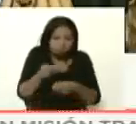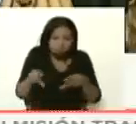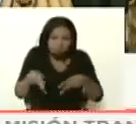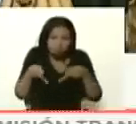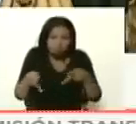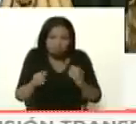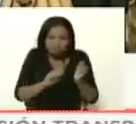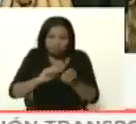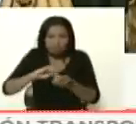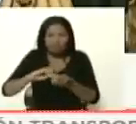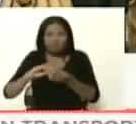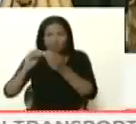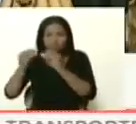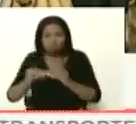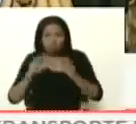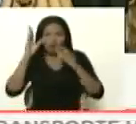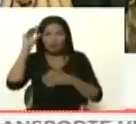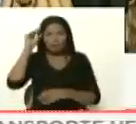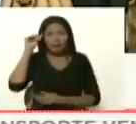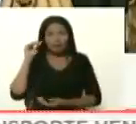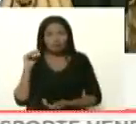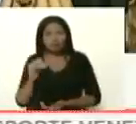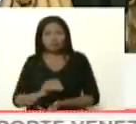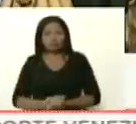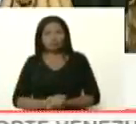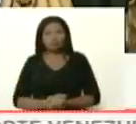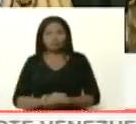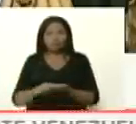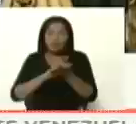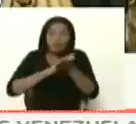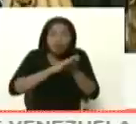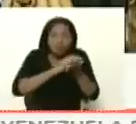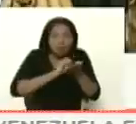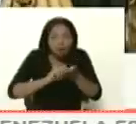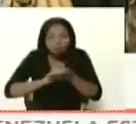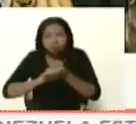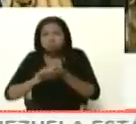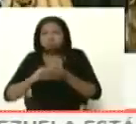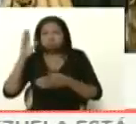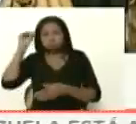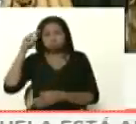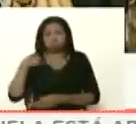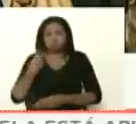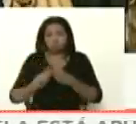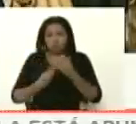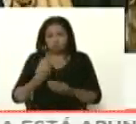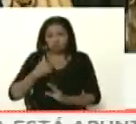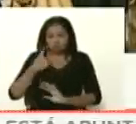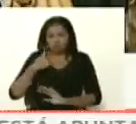poceta. No quiere decir que lavar una poceta sea malo, no, cualquiera lo puede hacer, yo lo he hecho.